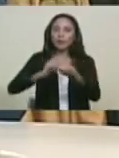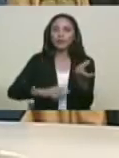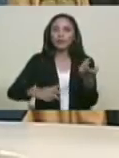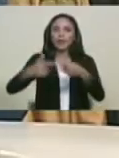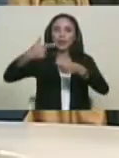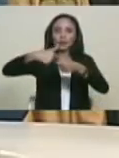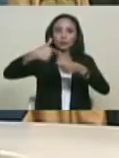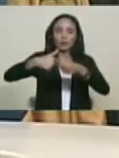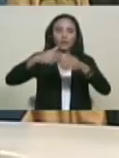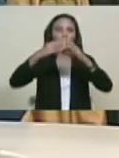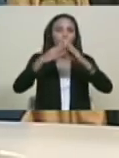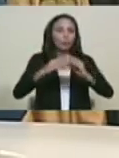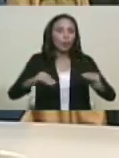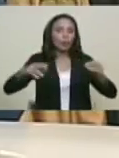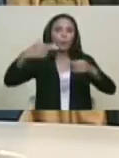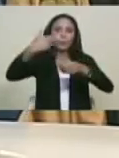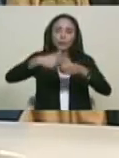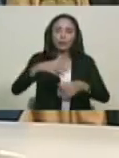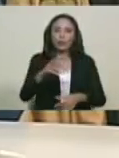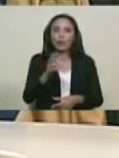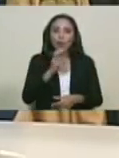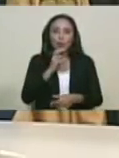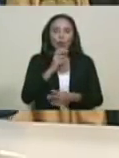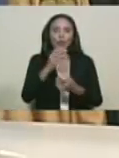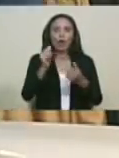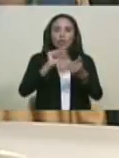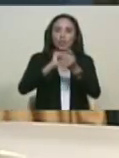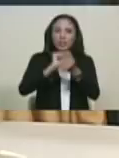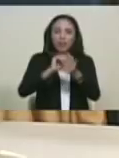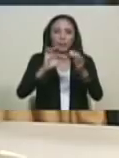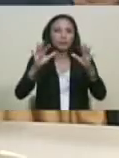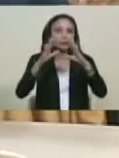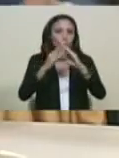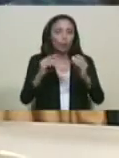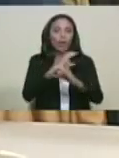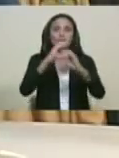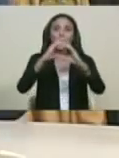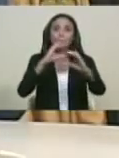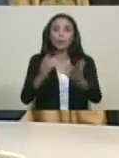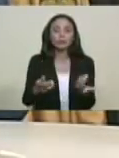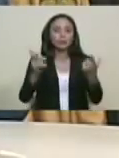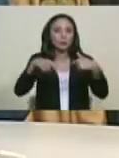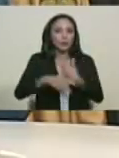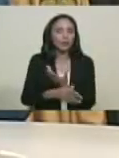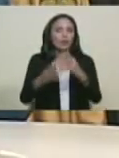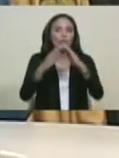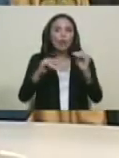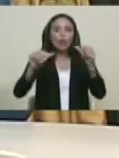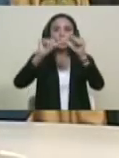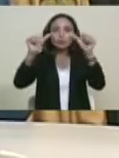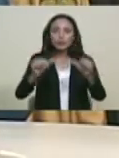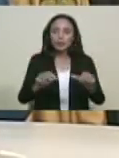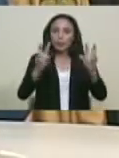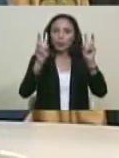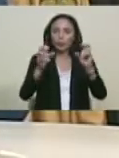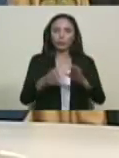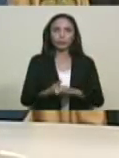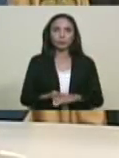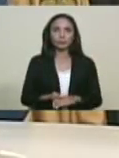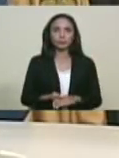todos los hidrocarburos internos al pueblo de venezuela y el transporte público pero la